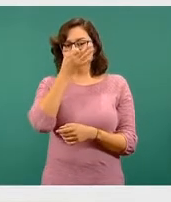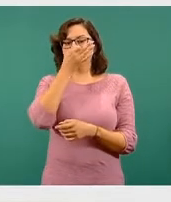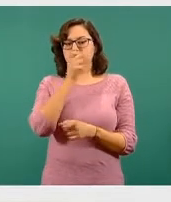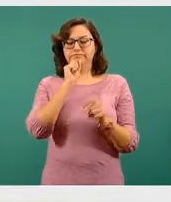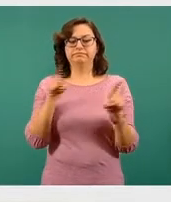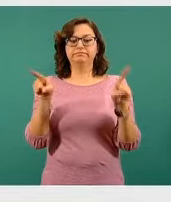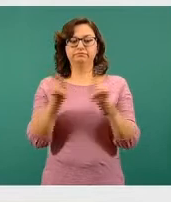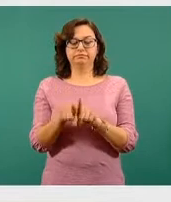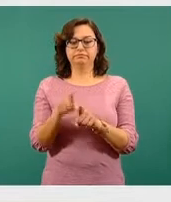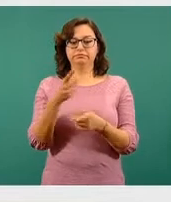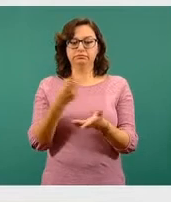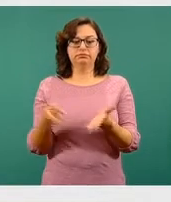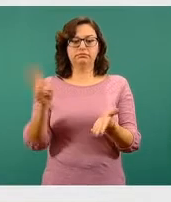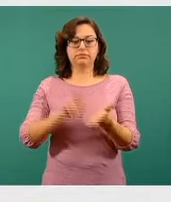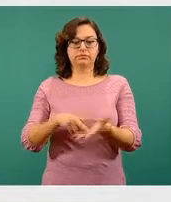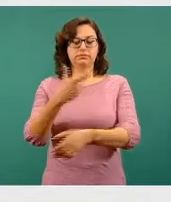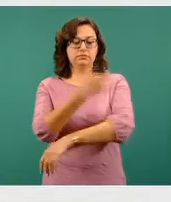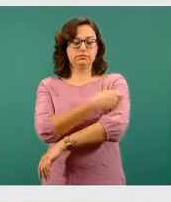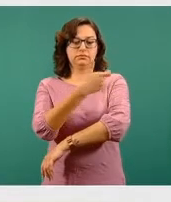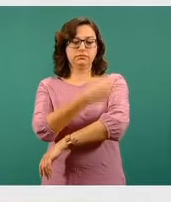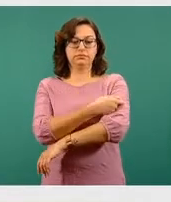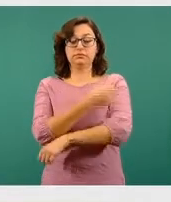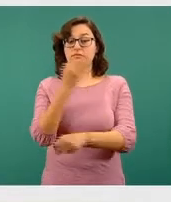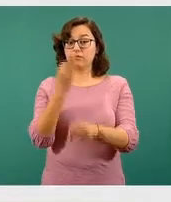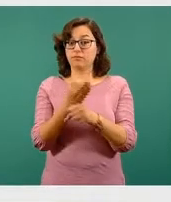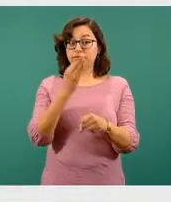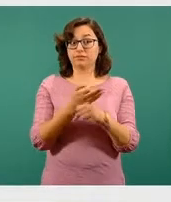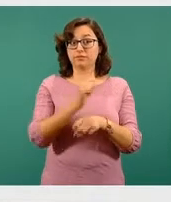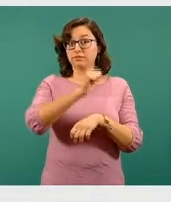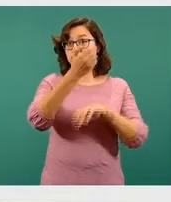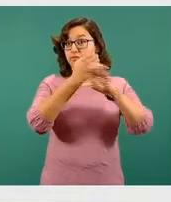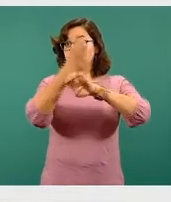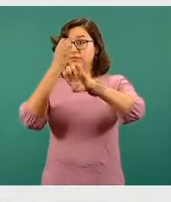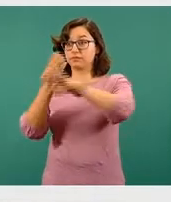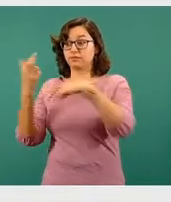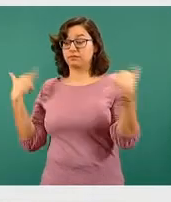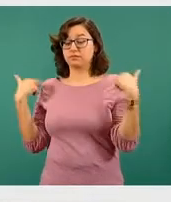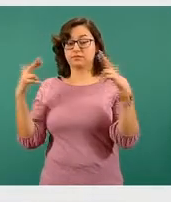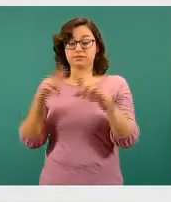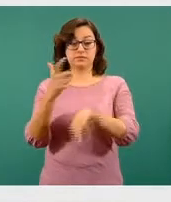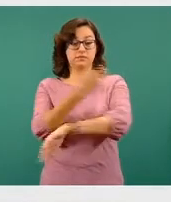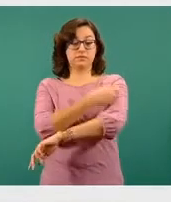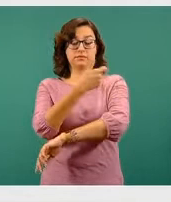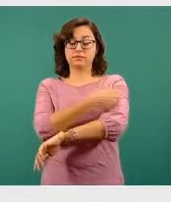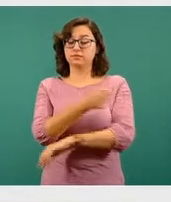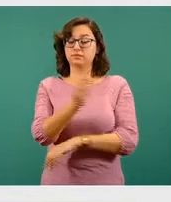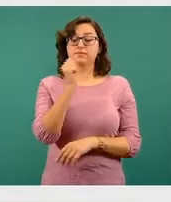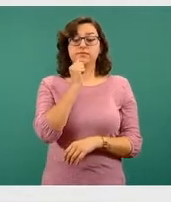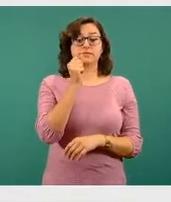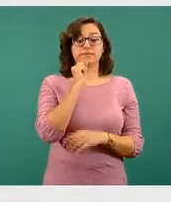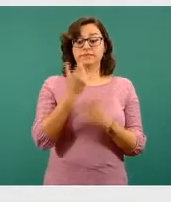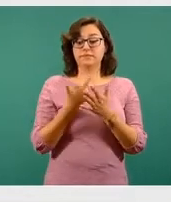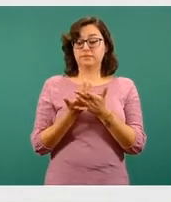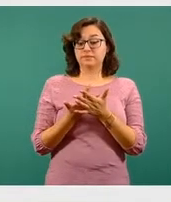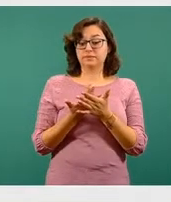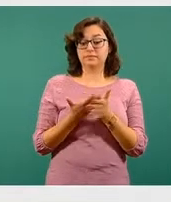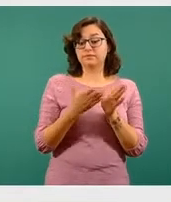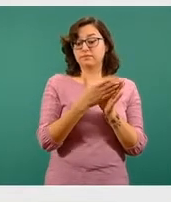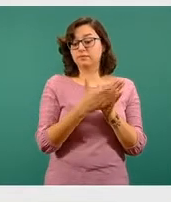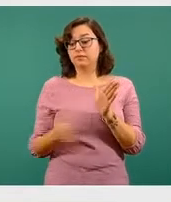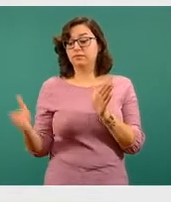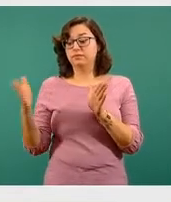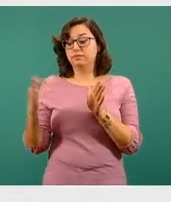de ampliar esto a otras entidades federativas hasta que haya pasado el periodo en donde pudiera